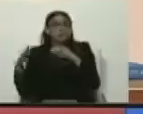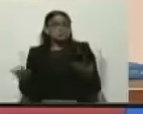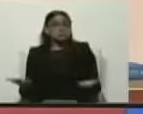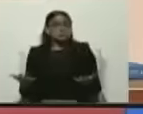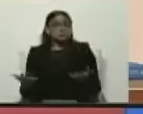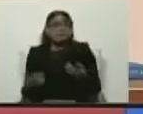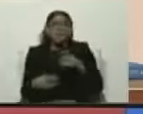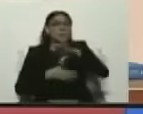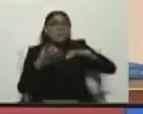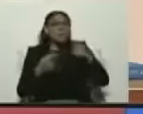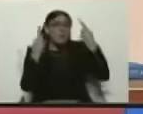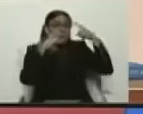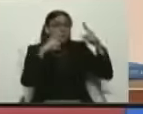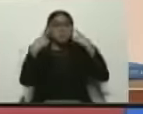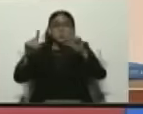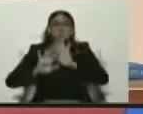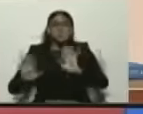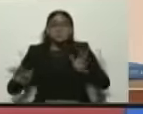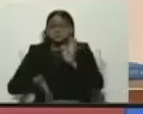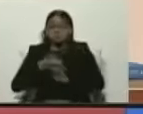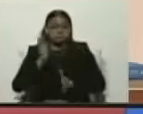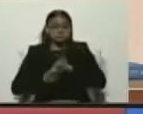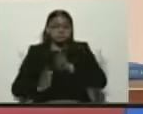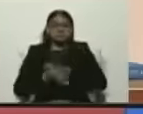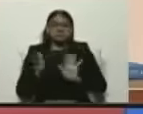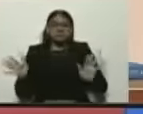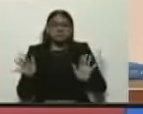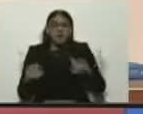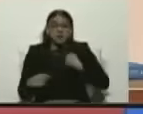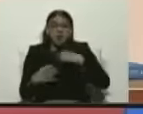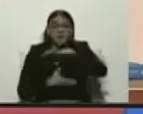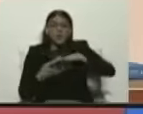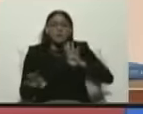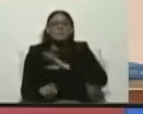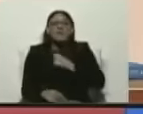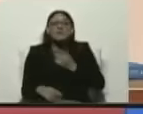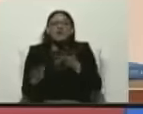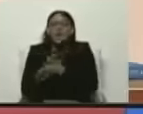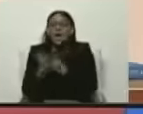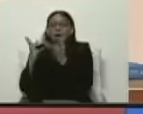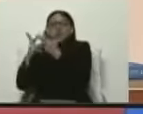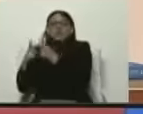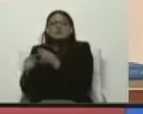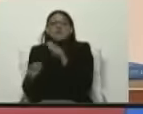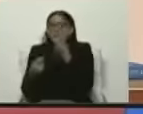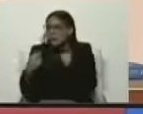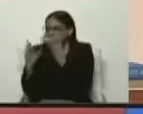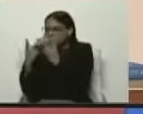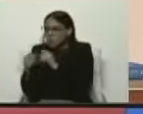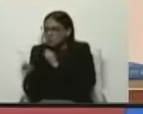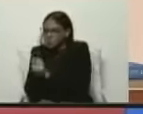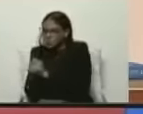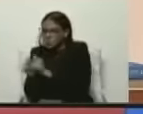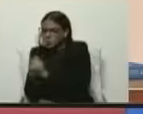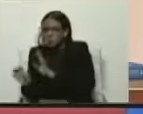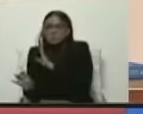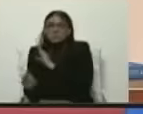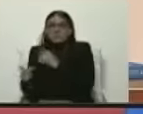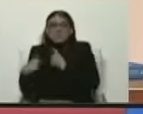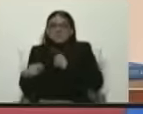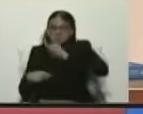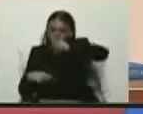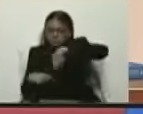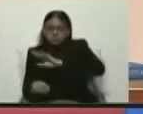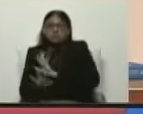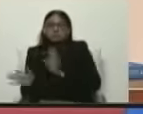Eso es problema suyo, y eso no es problema mío. El problema mío son los números. El problema mío son los números, dicen